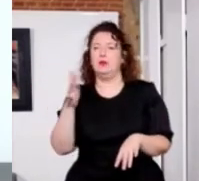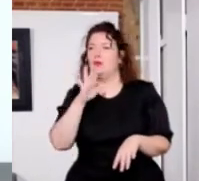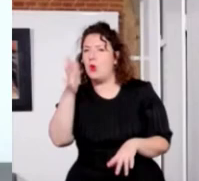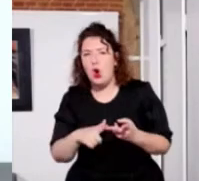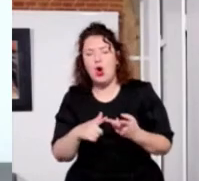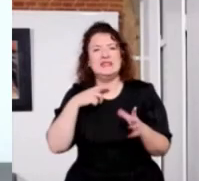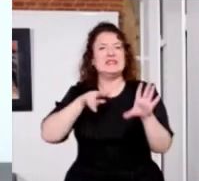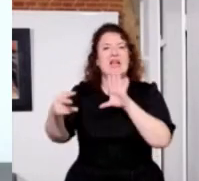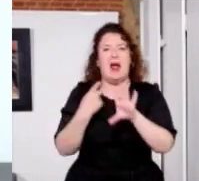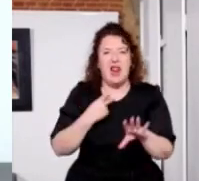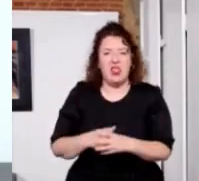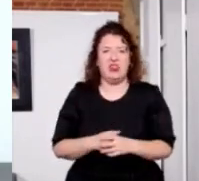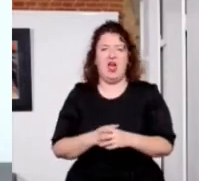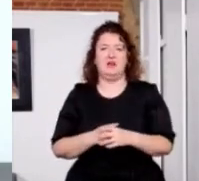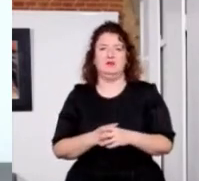la transparencia